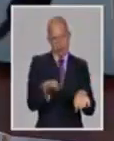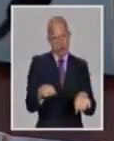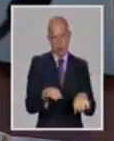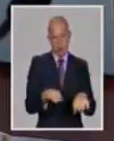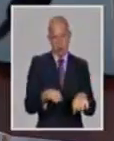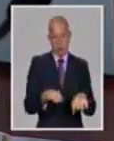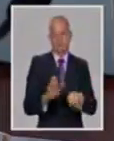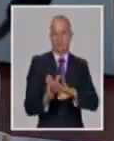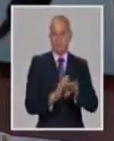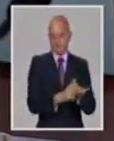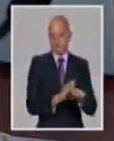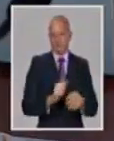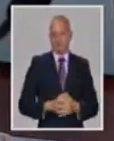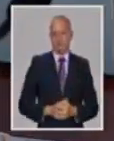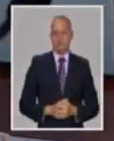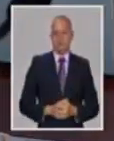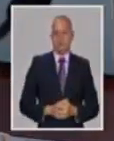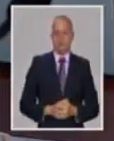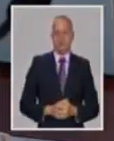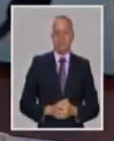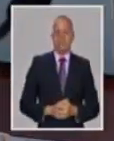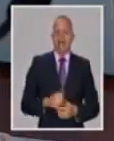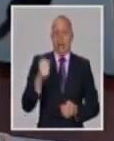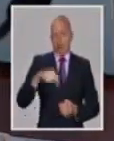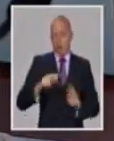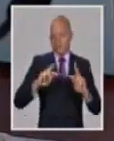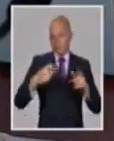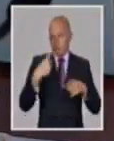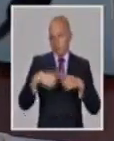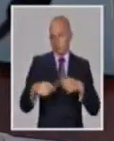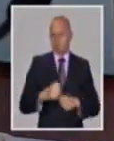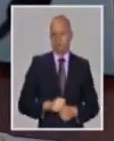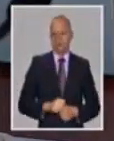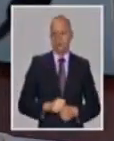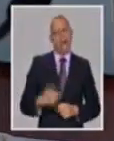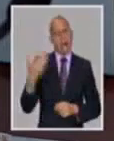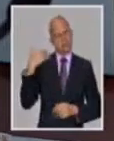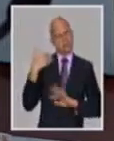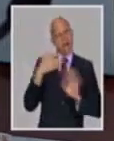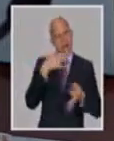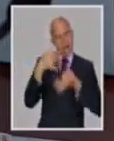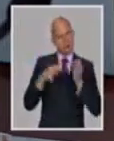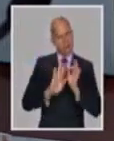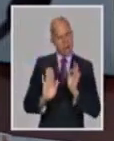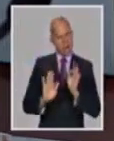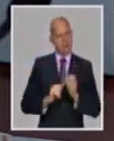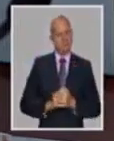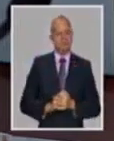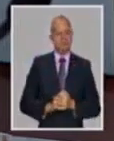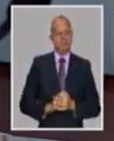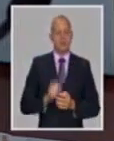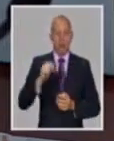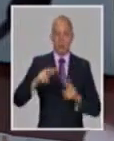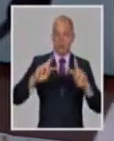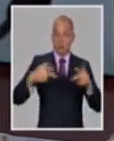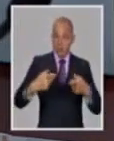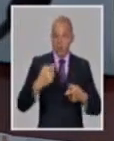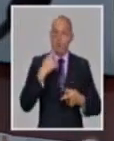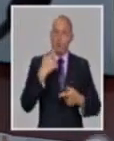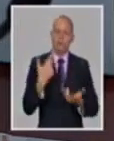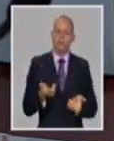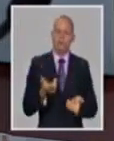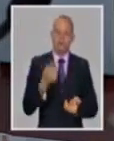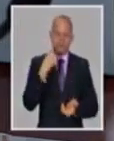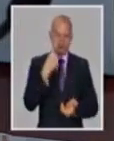vamos a hablar de un tema que puede parecer reiterado por las veces que los hemos tratado, pero yo creo que en la forma en